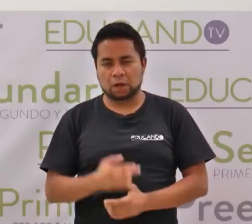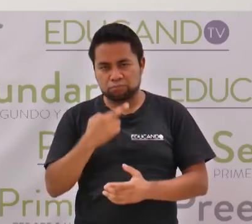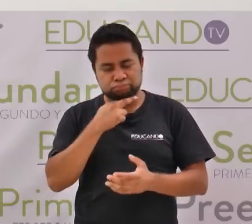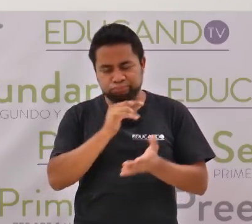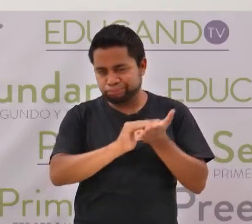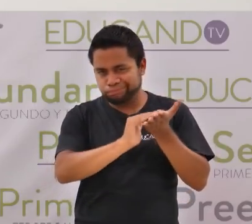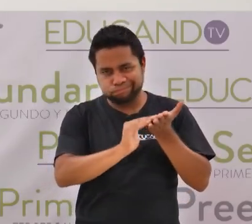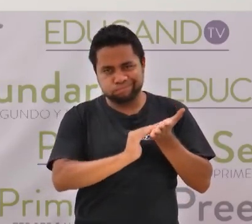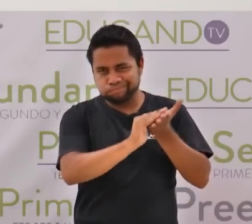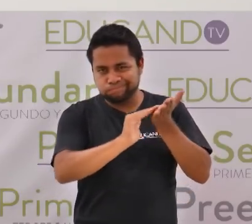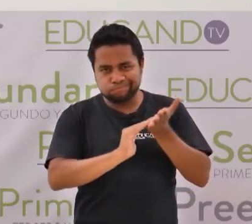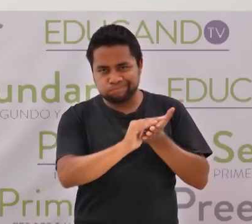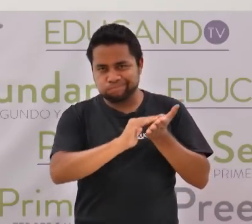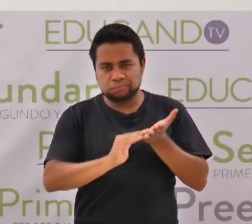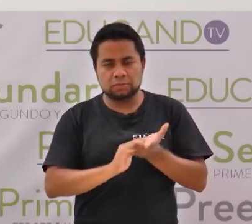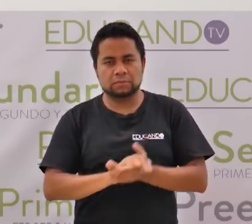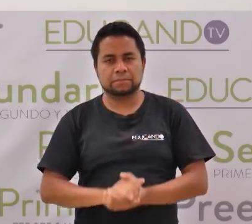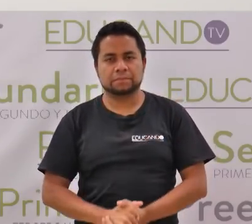rápidamente.